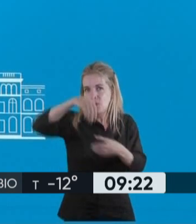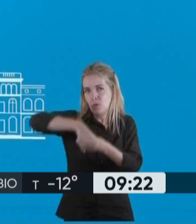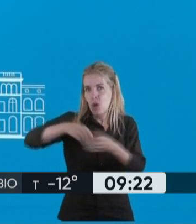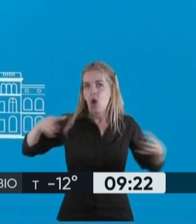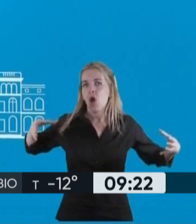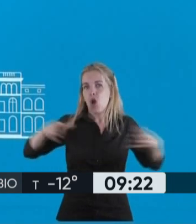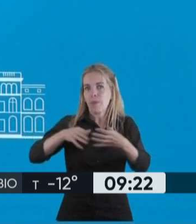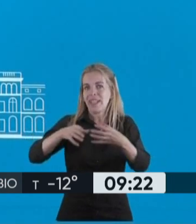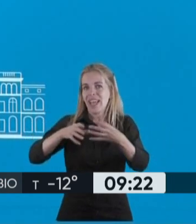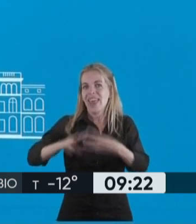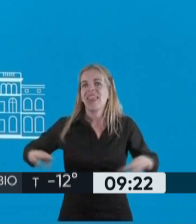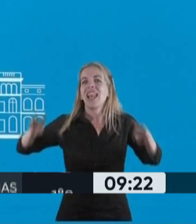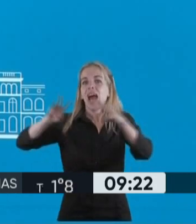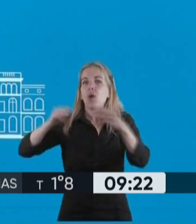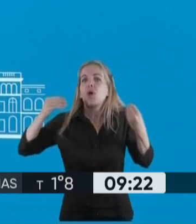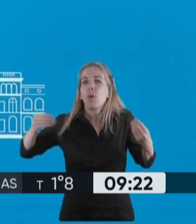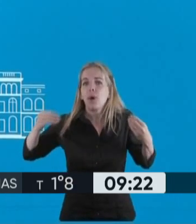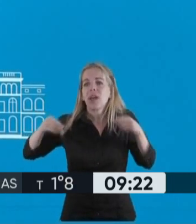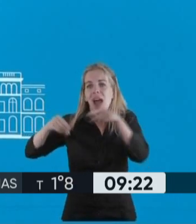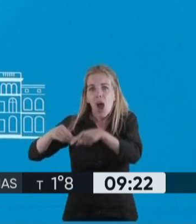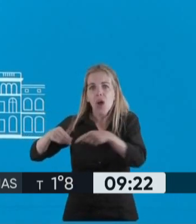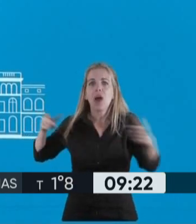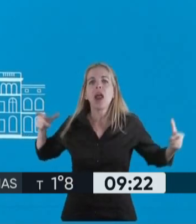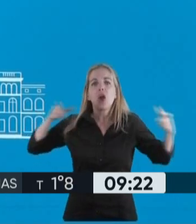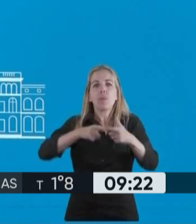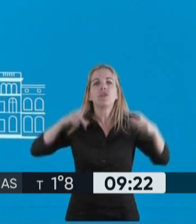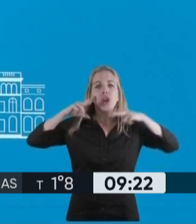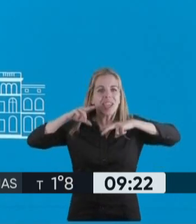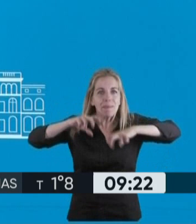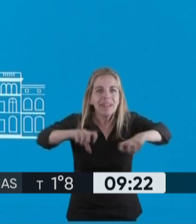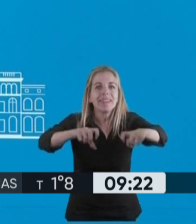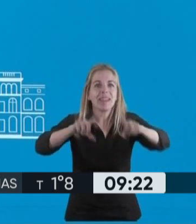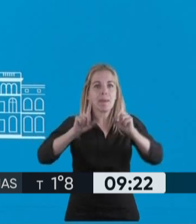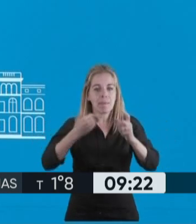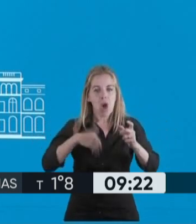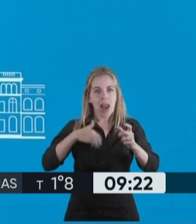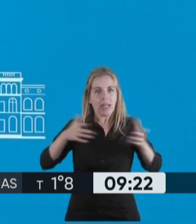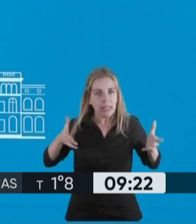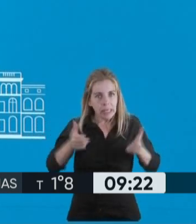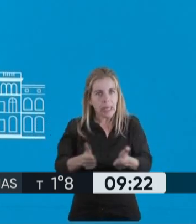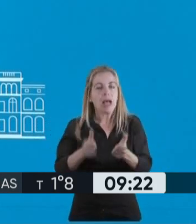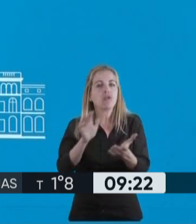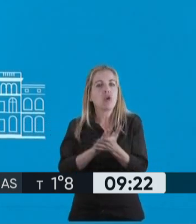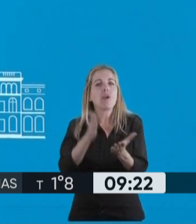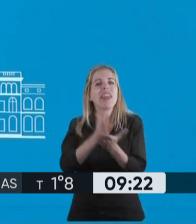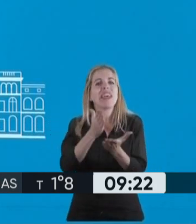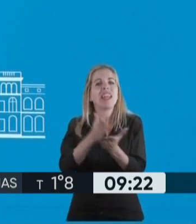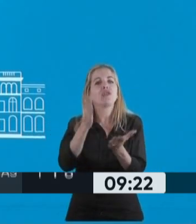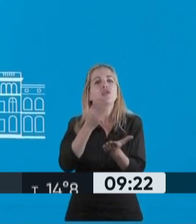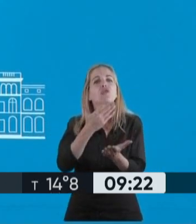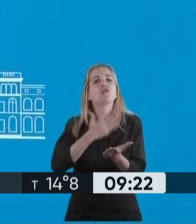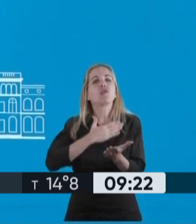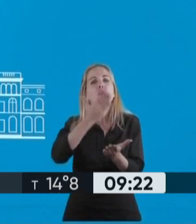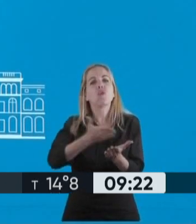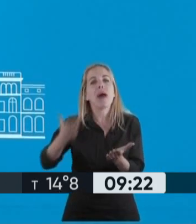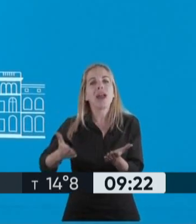Humanos de la ONU porque está siendo investigada por una comisión investigadora que impulsó a Argentina sobre la violación de derechos humanos en Ucrania.